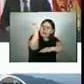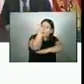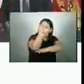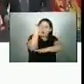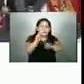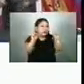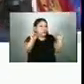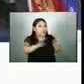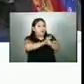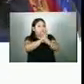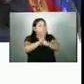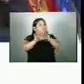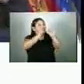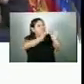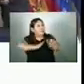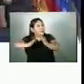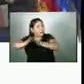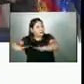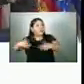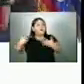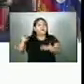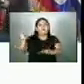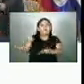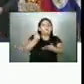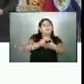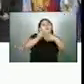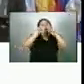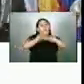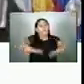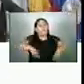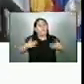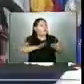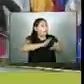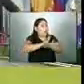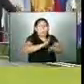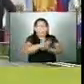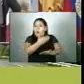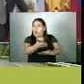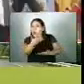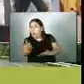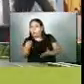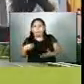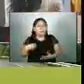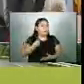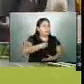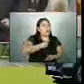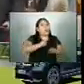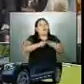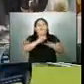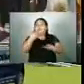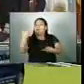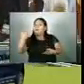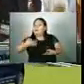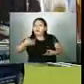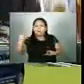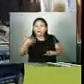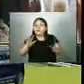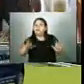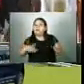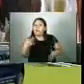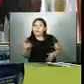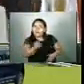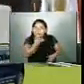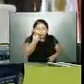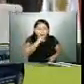y preparación ante el COVID-19. Los fondos podrán ejecutarse para compras de medicamentos o para insumos que se requieran para la atención y